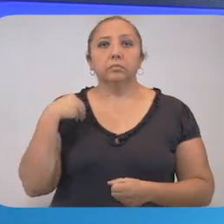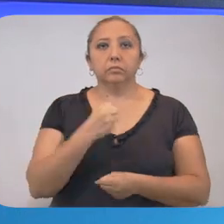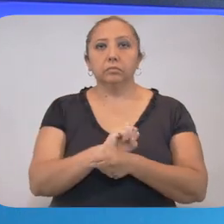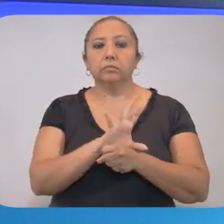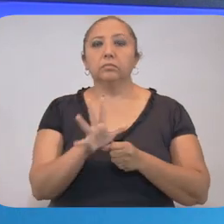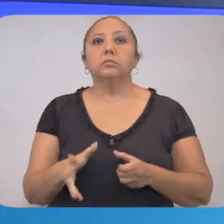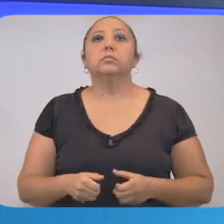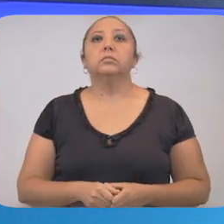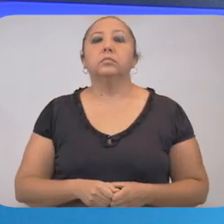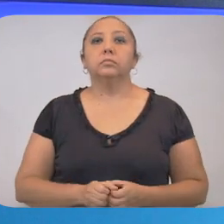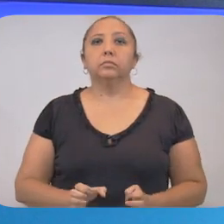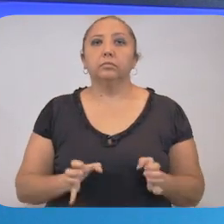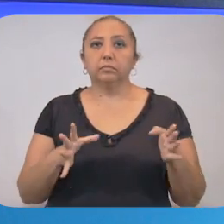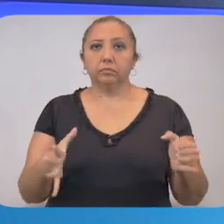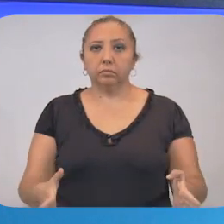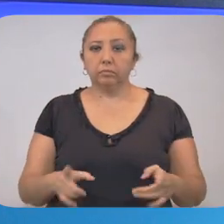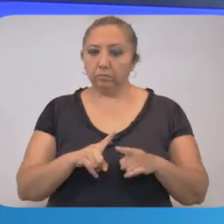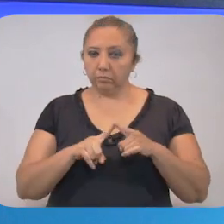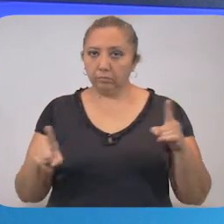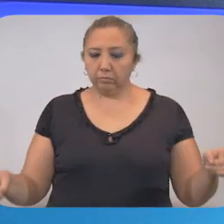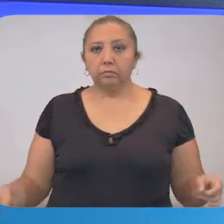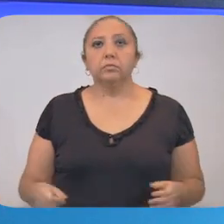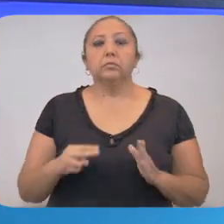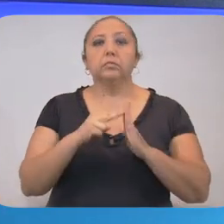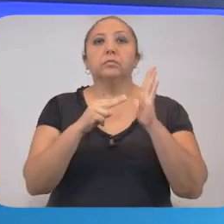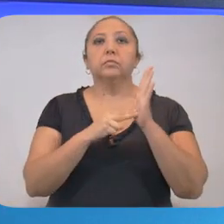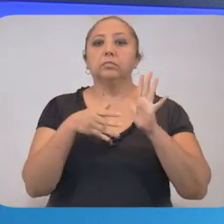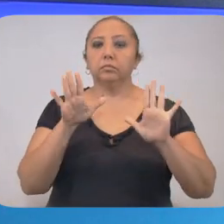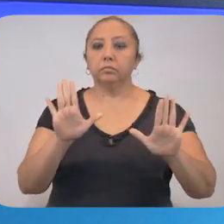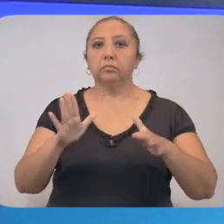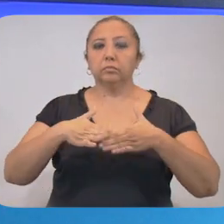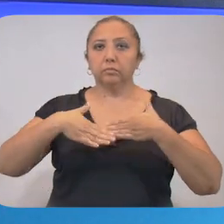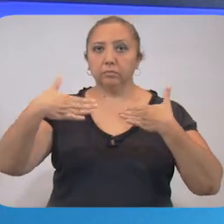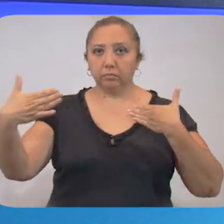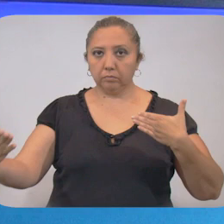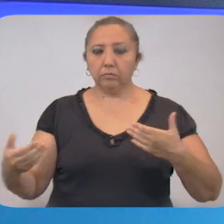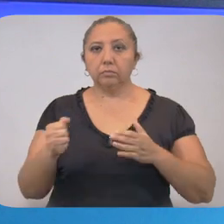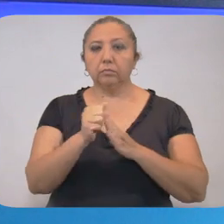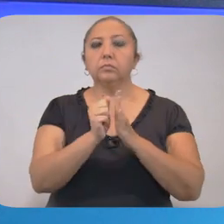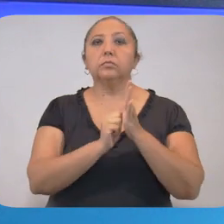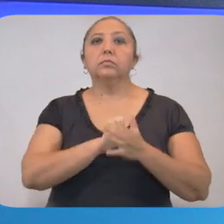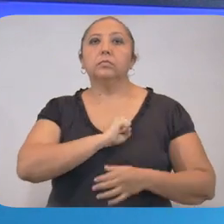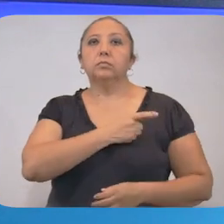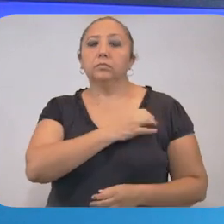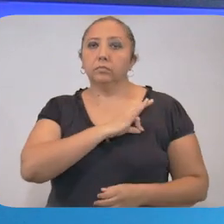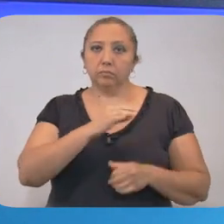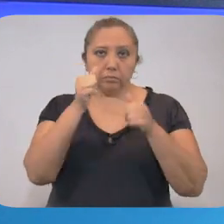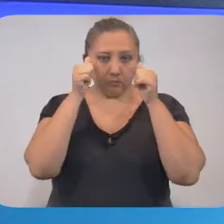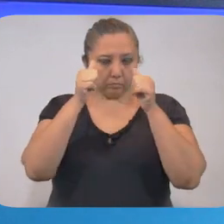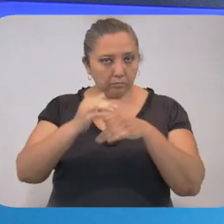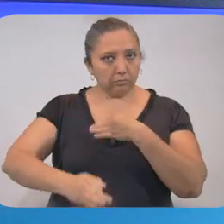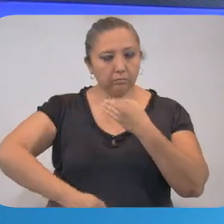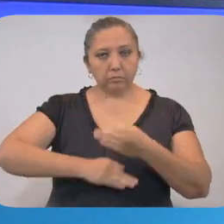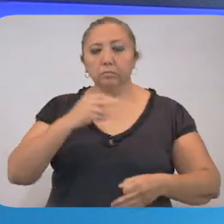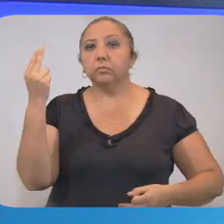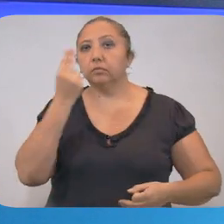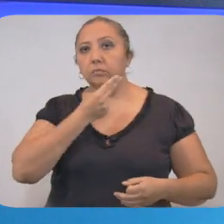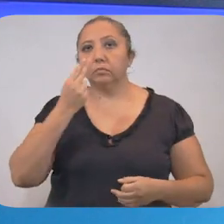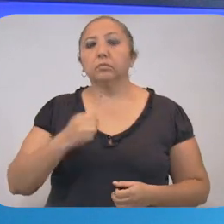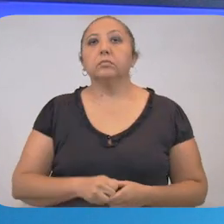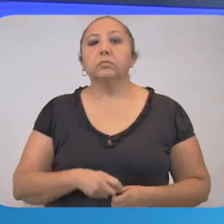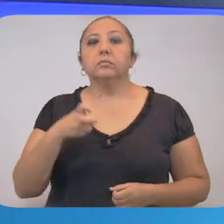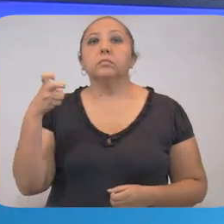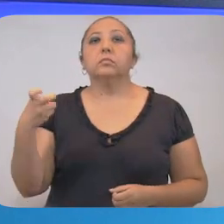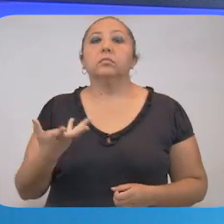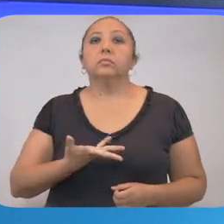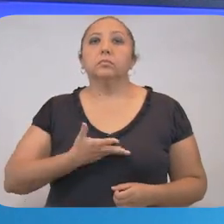coronavirus. Se han establecido diversas medidas para frenar el avance del coronavirus y el sistema de salud pueda atender a todos los contagios que lo requieran.